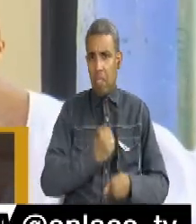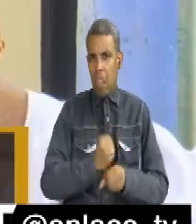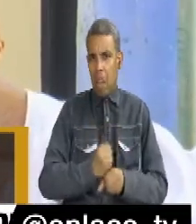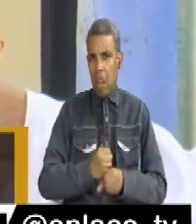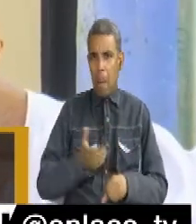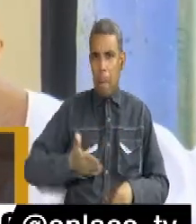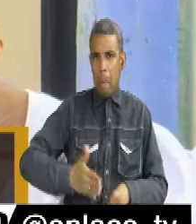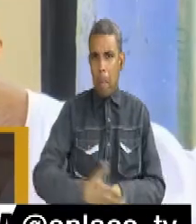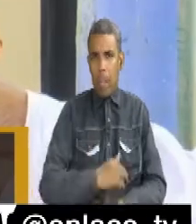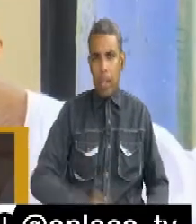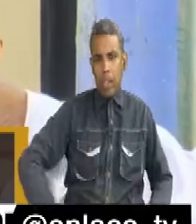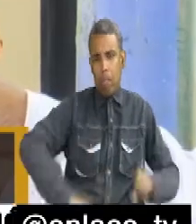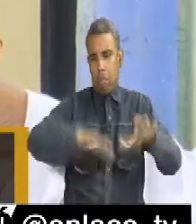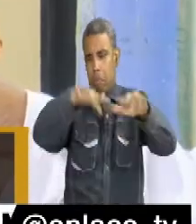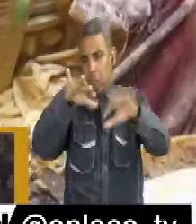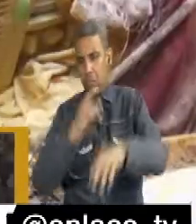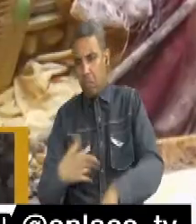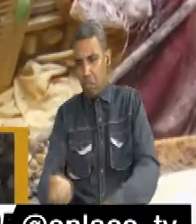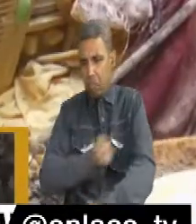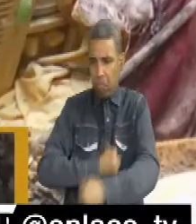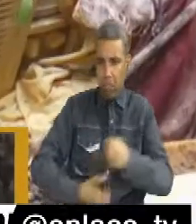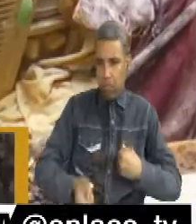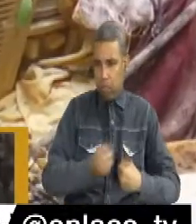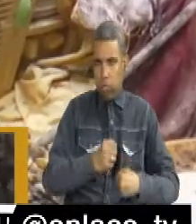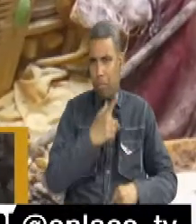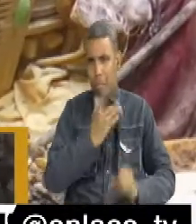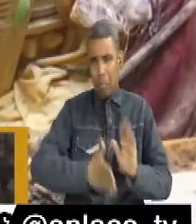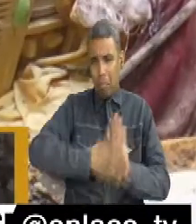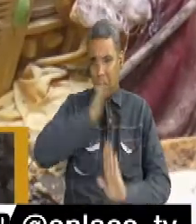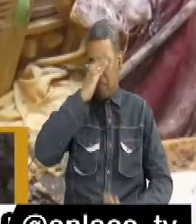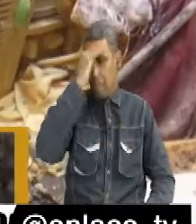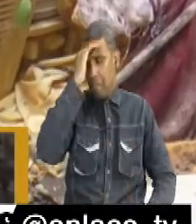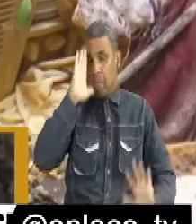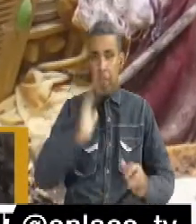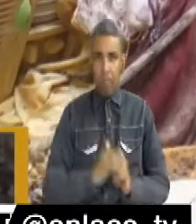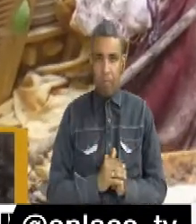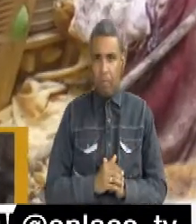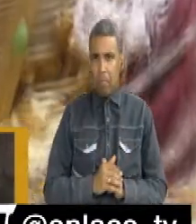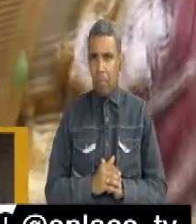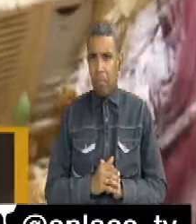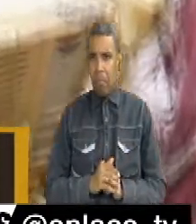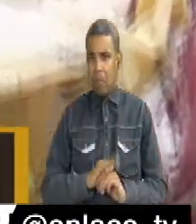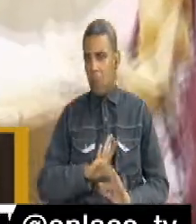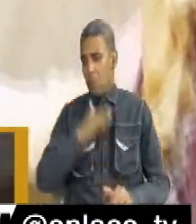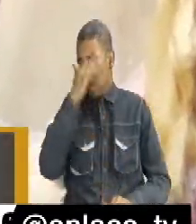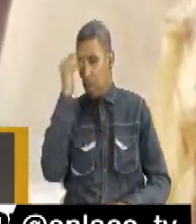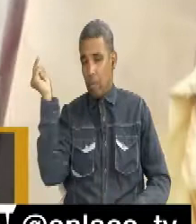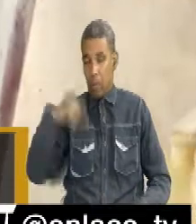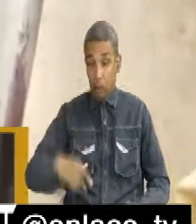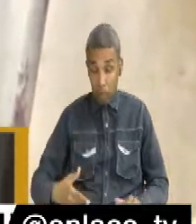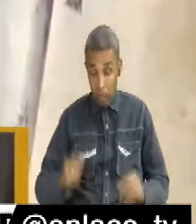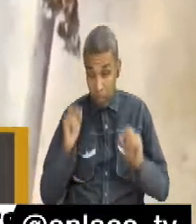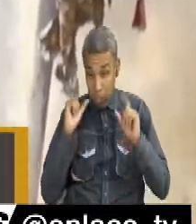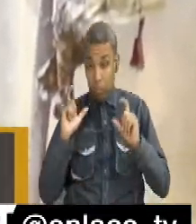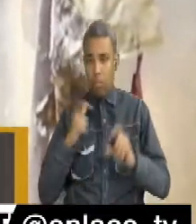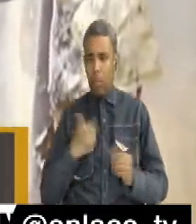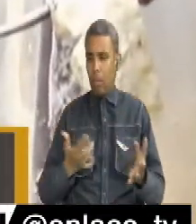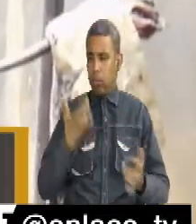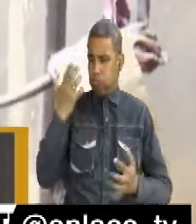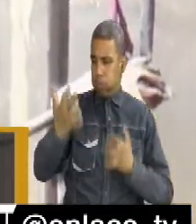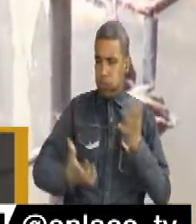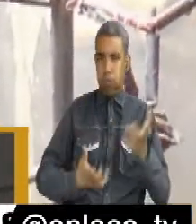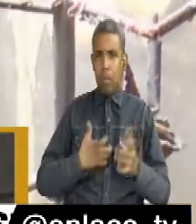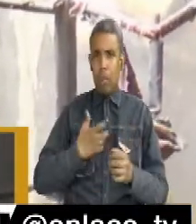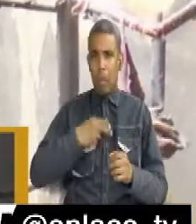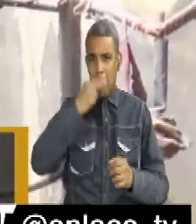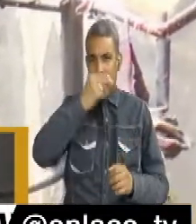habían abierto la puerta junto con mi cuñada, por lo que estaba incendiándose la casa. La casa estaba sola y los